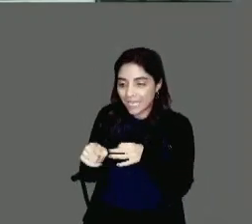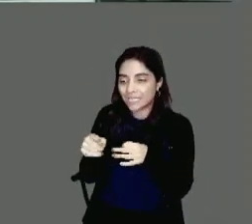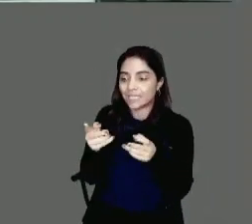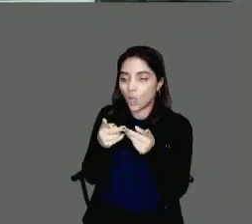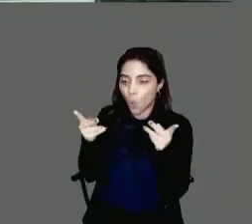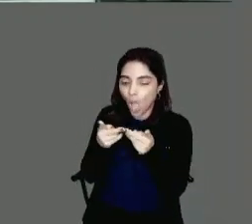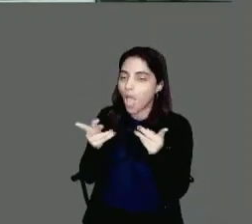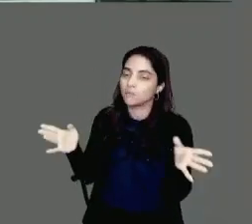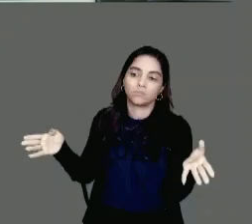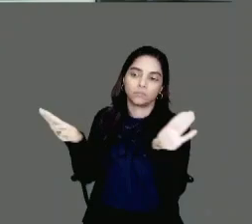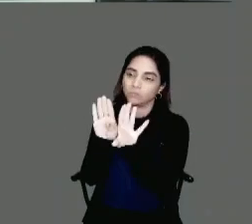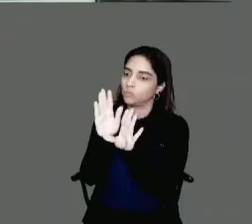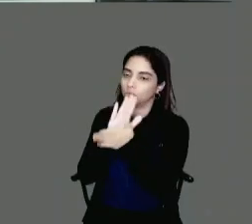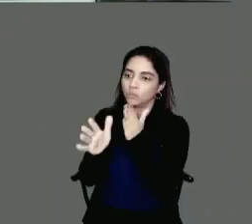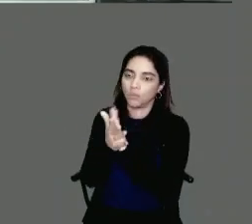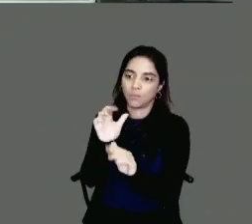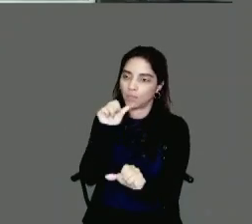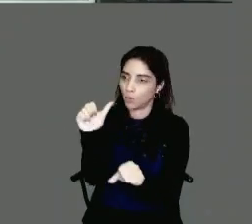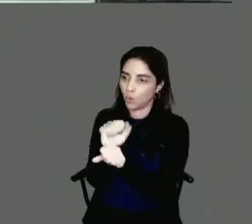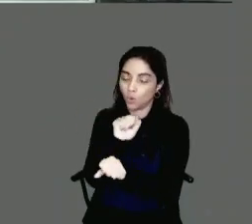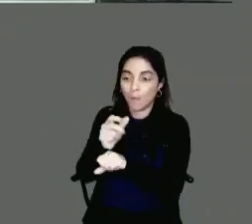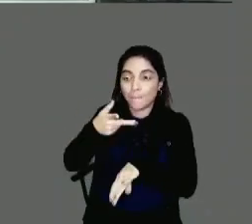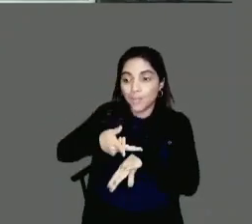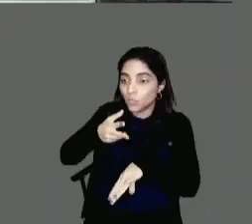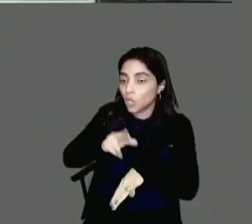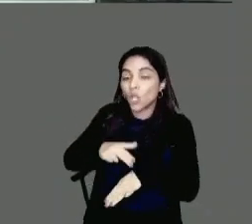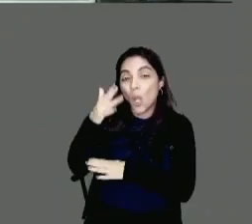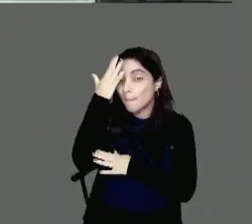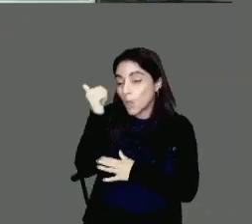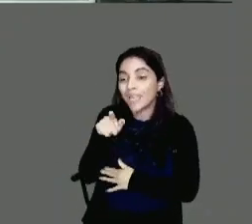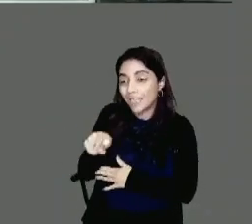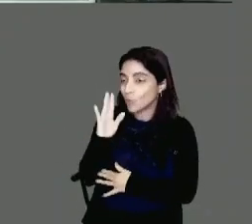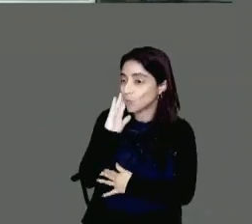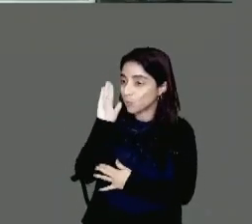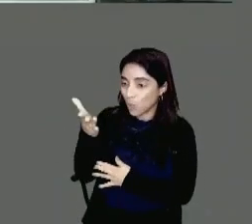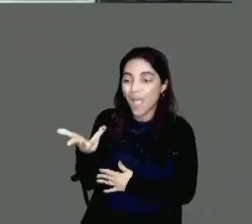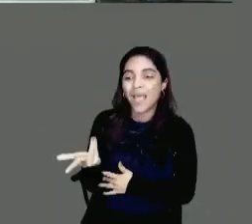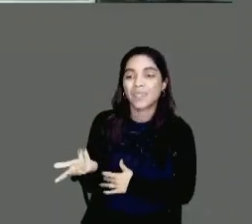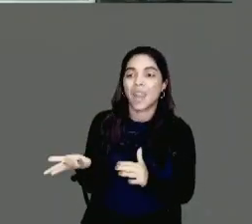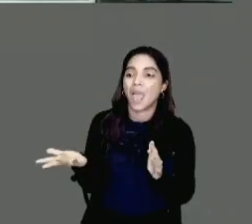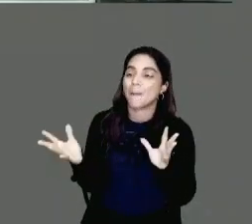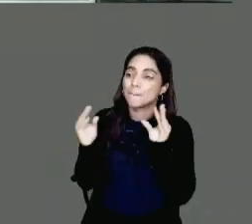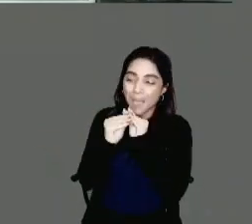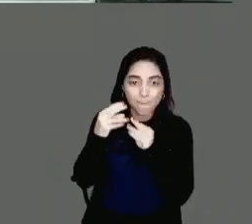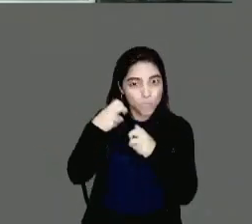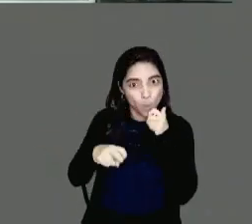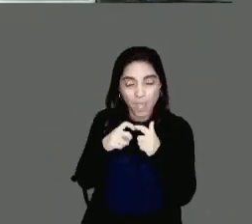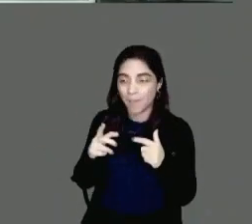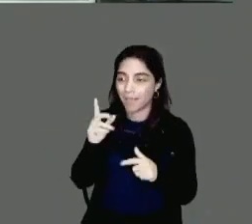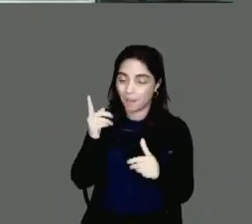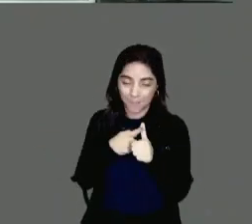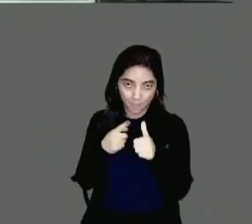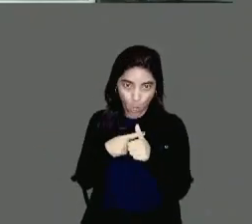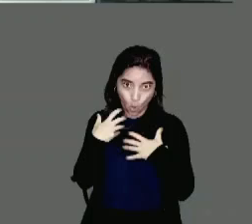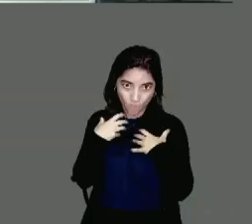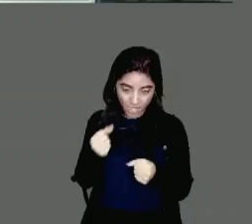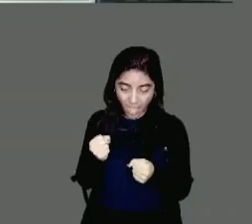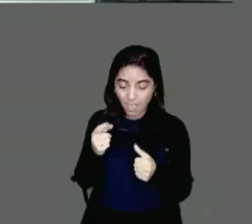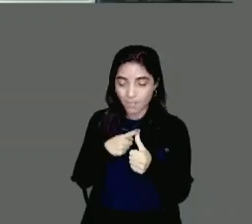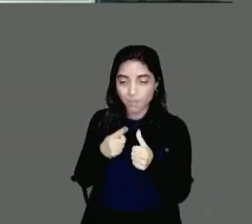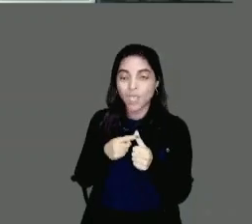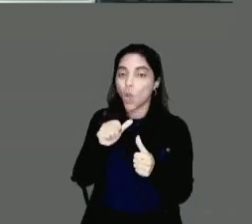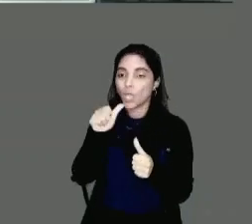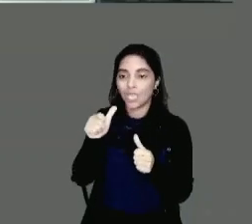cierre operaciones en Puerto Rico porque va a ocasionar un problema de confiabilidad primero en la estabilidad del sistema